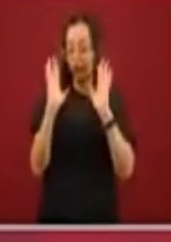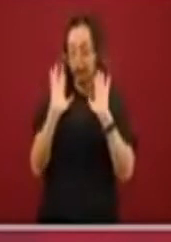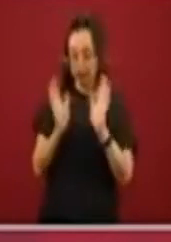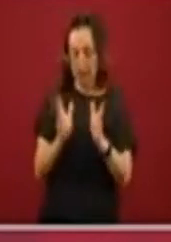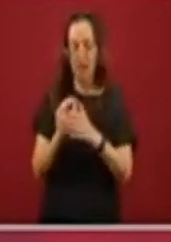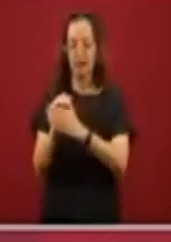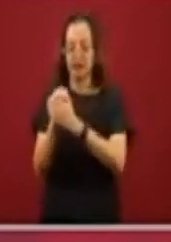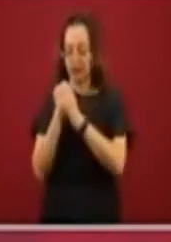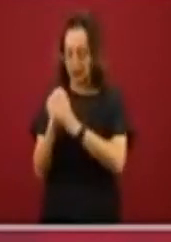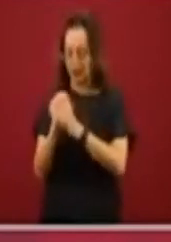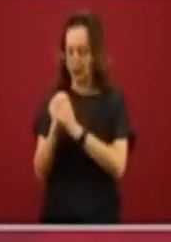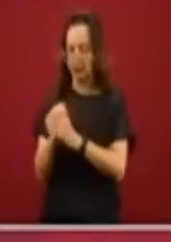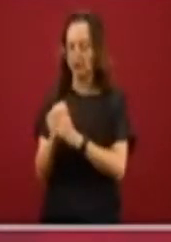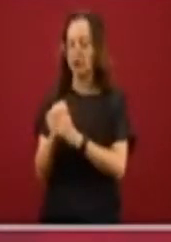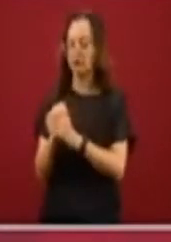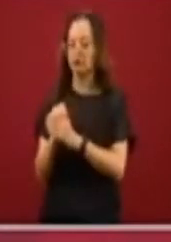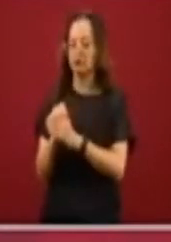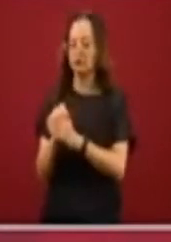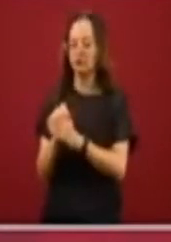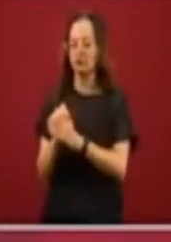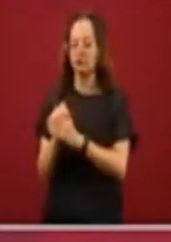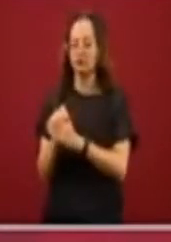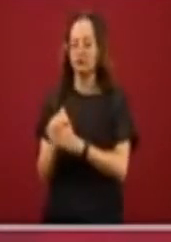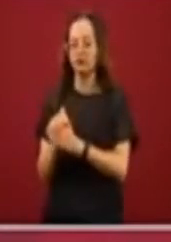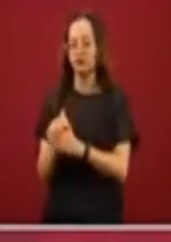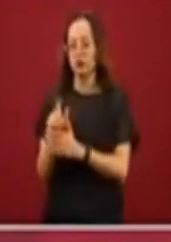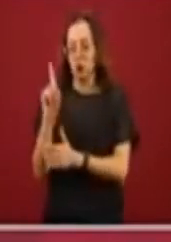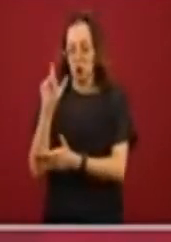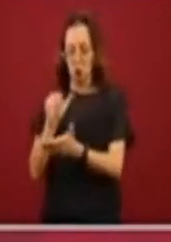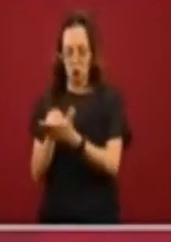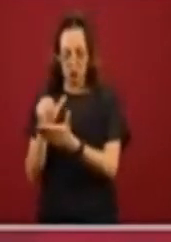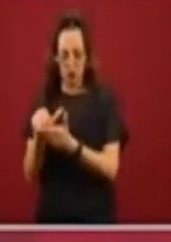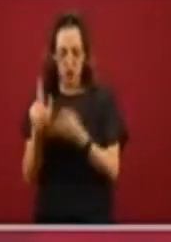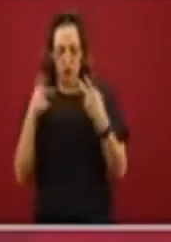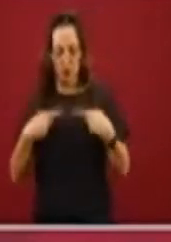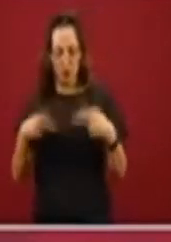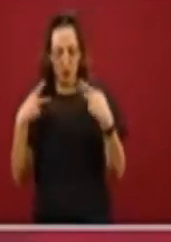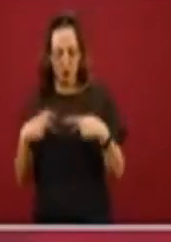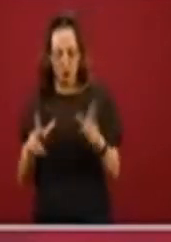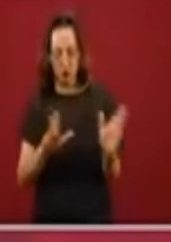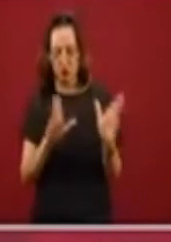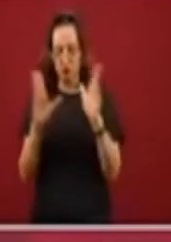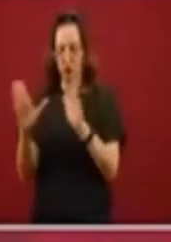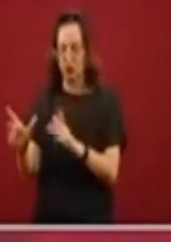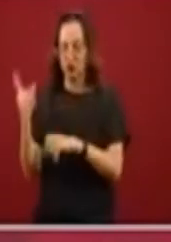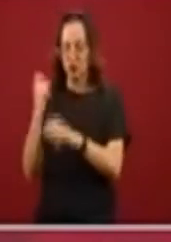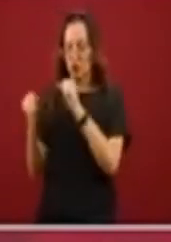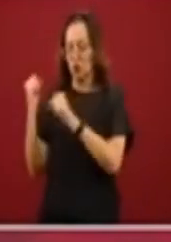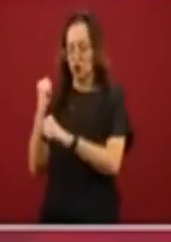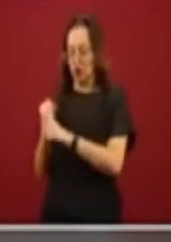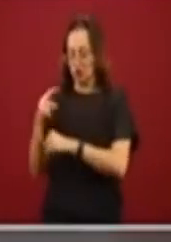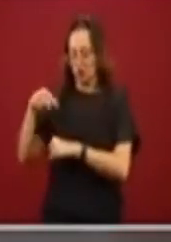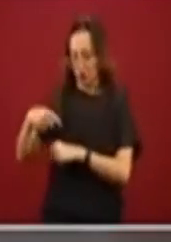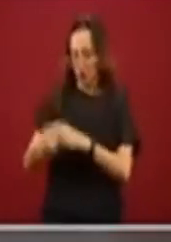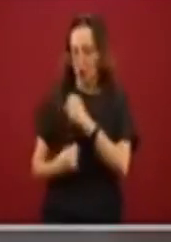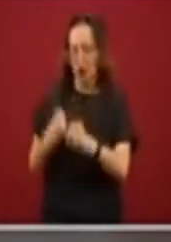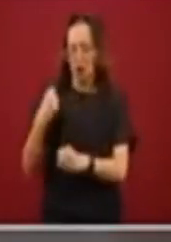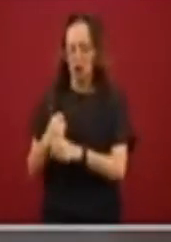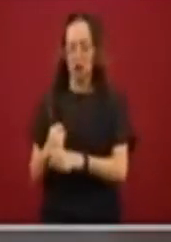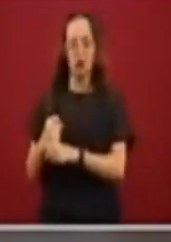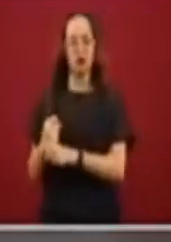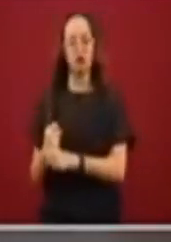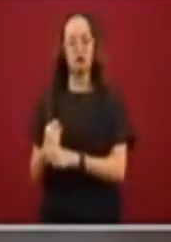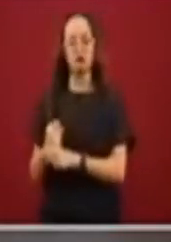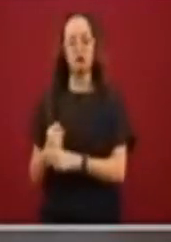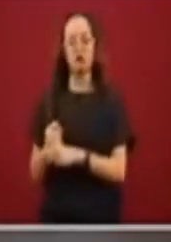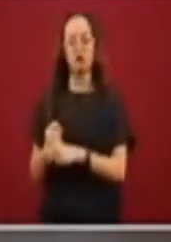las tandas, calculamos que como 1 millón desde el año pasado a lo que se va a